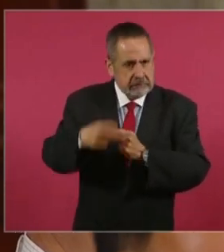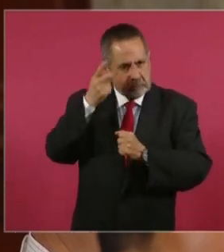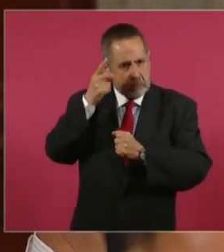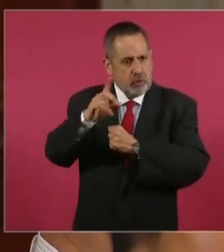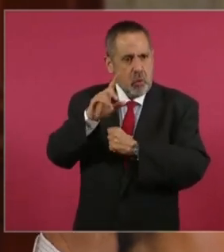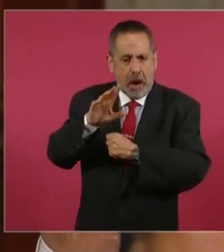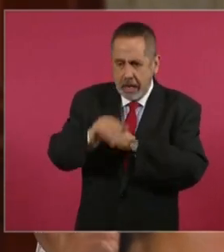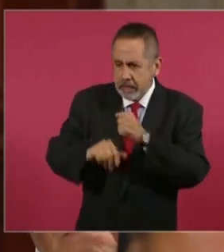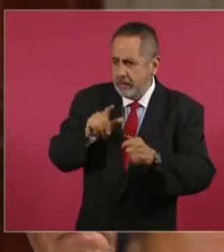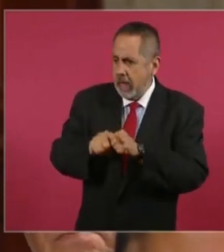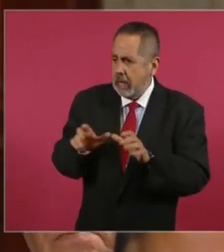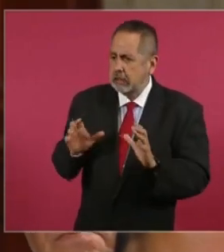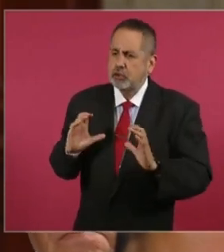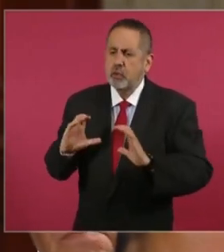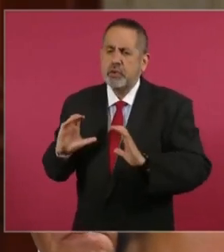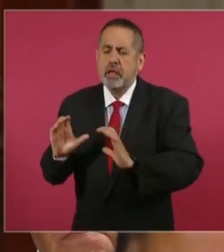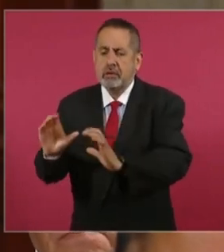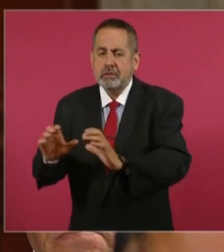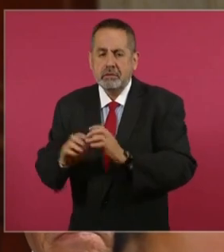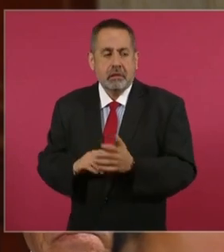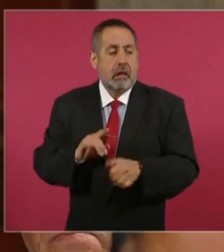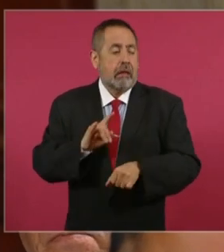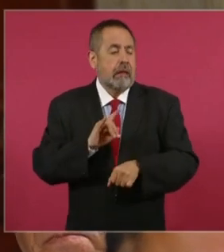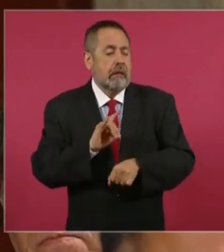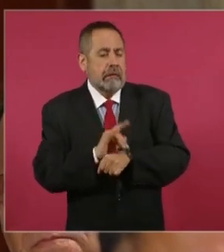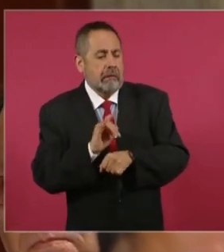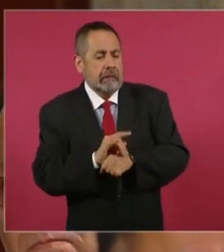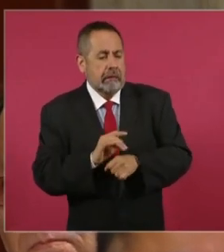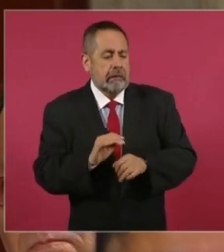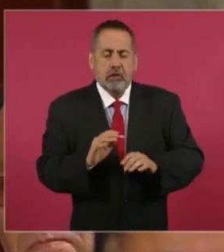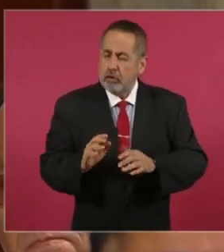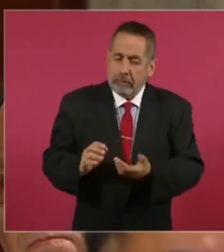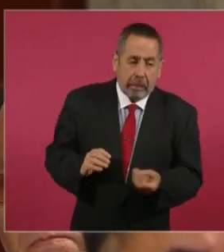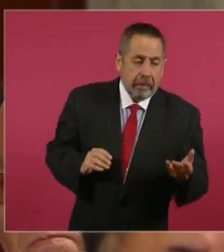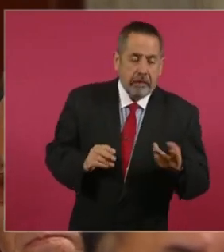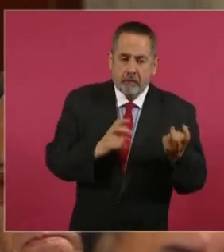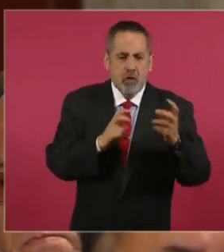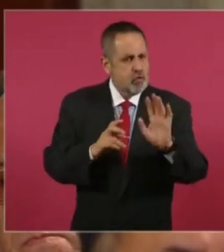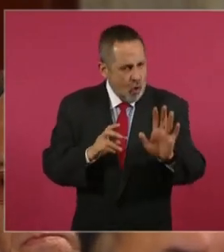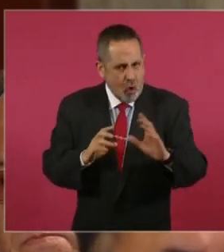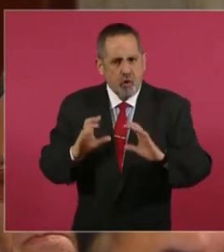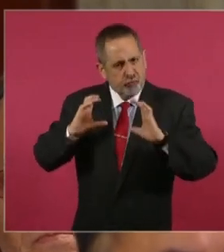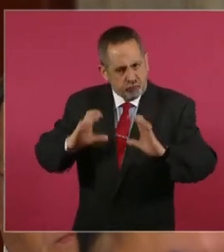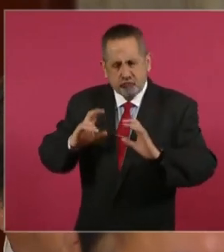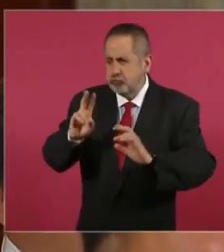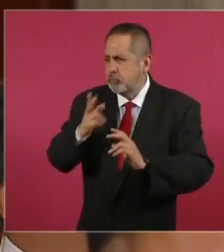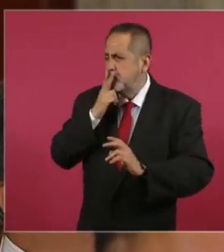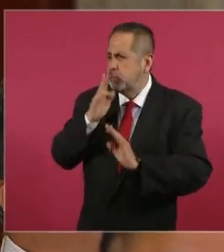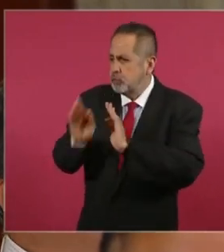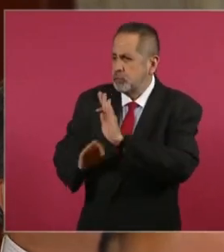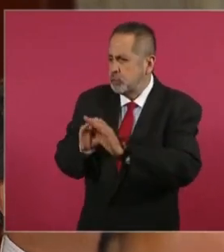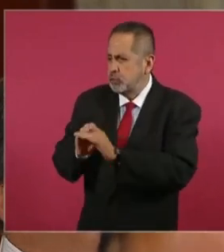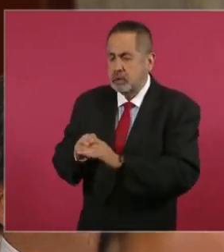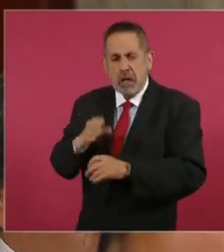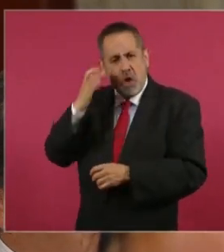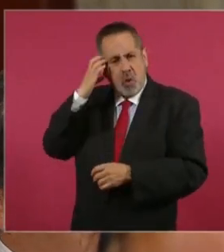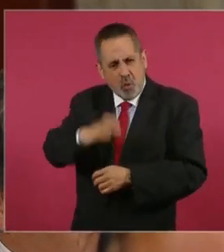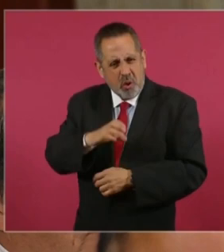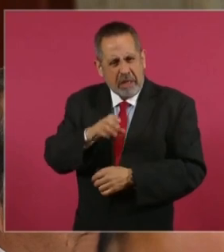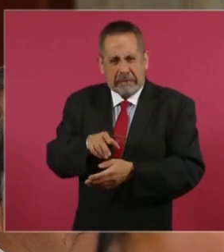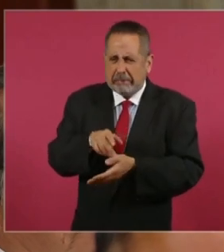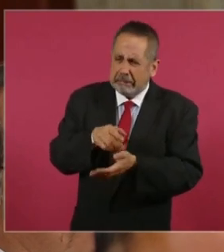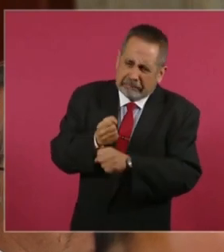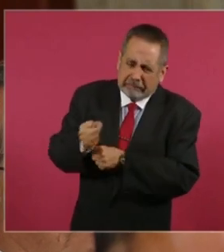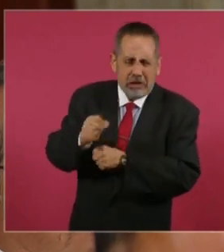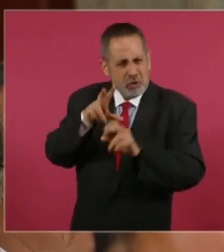candados contra la corrupción disfrazada de proteccionismo y evitar situaciones de especulación y de crueldad. En efecto,